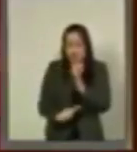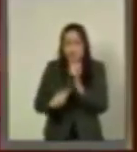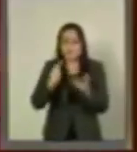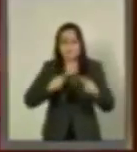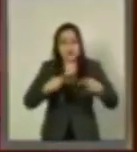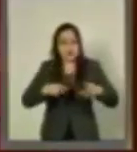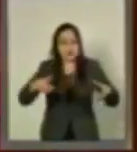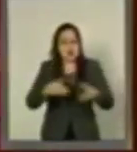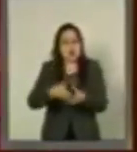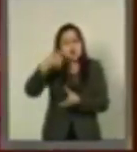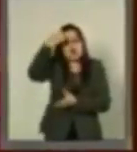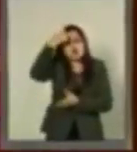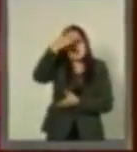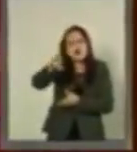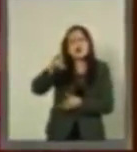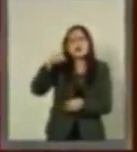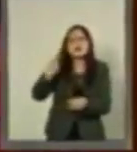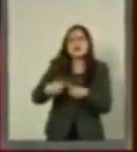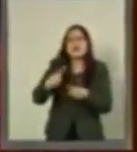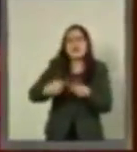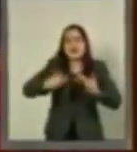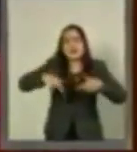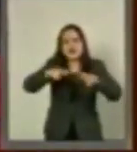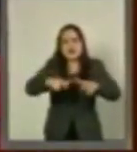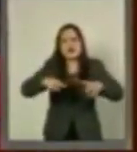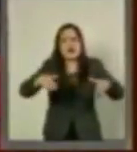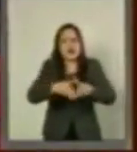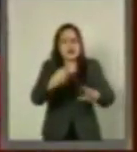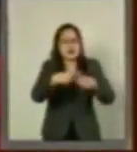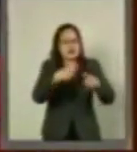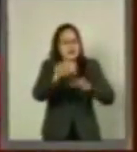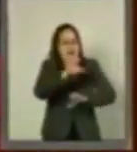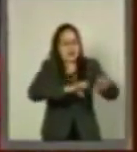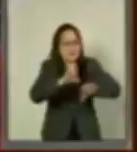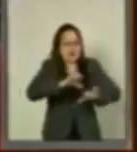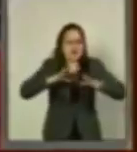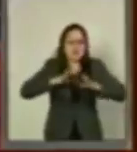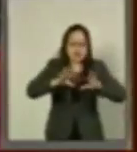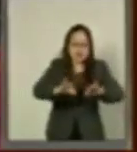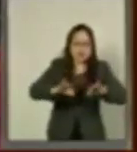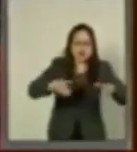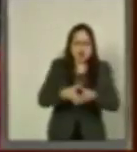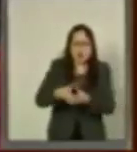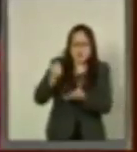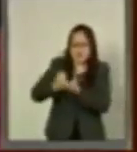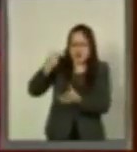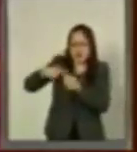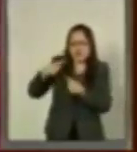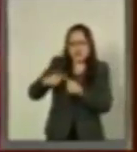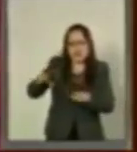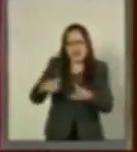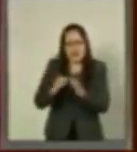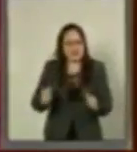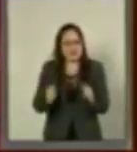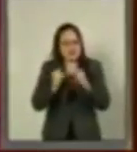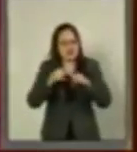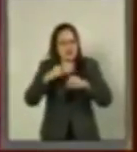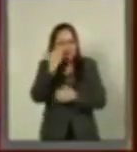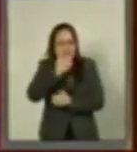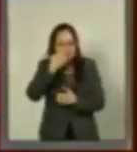Todos ellos, dueños, representantes de empresas, fundaciones, marcas registradas e instituciones